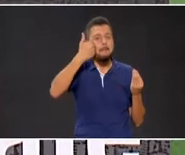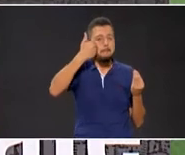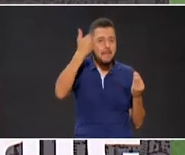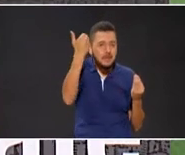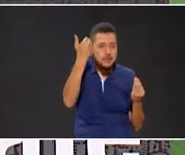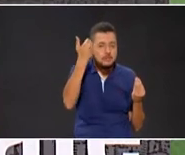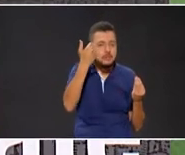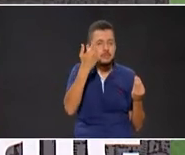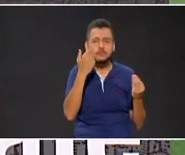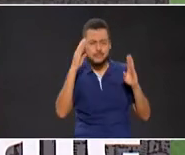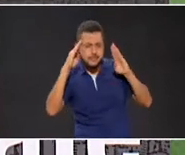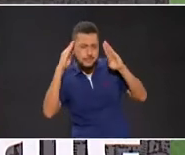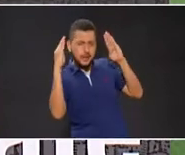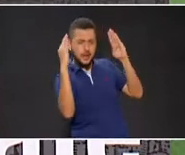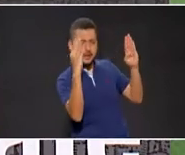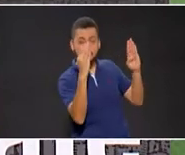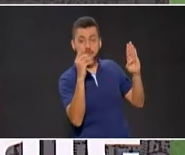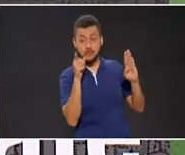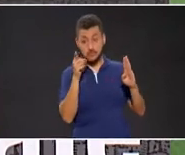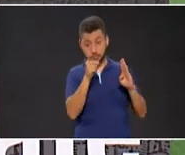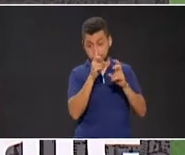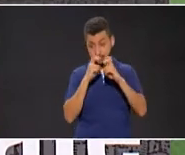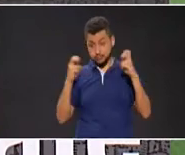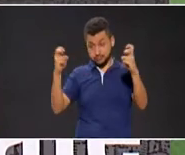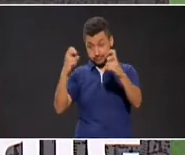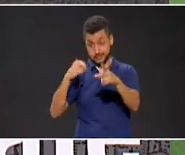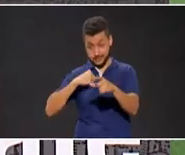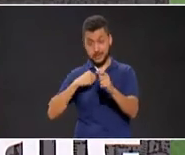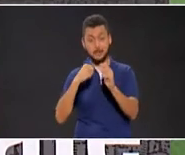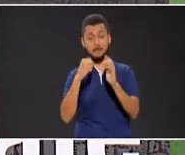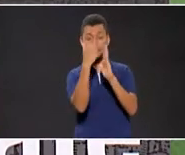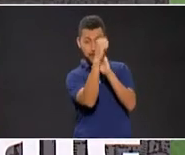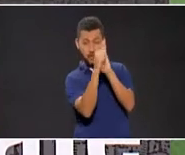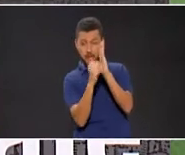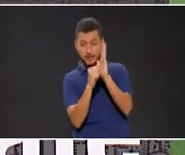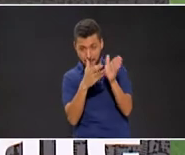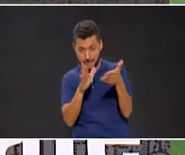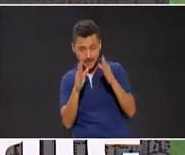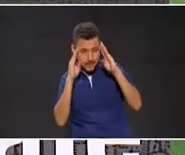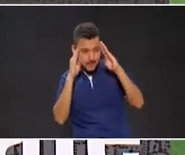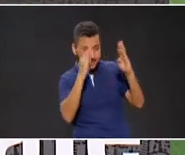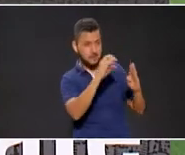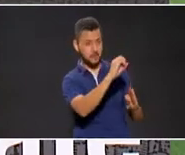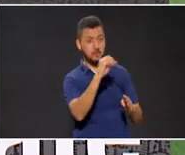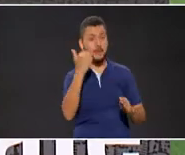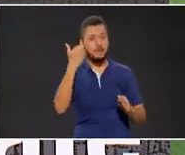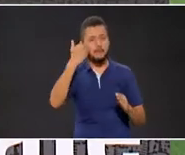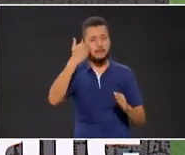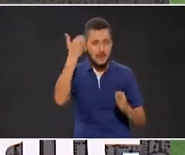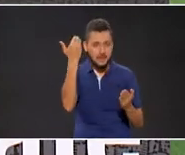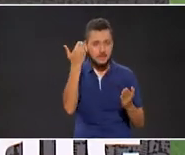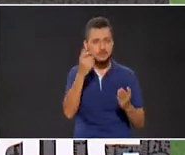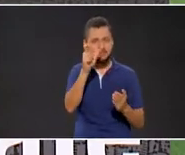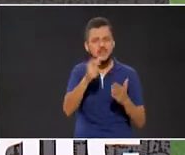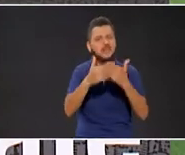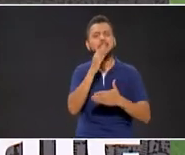es cual es un programa de atención específica al adulto mayor y arranca esta ronda víctor